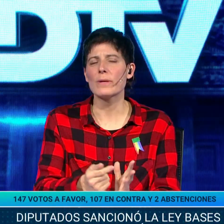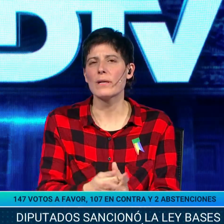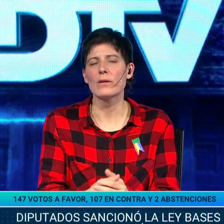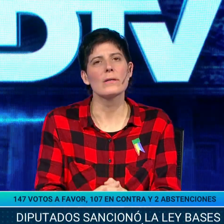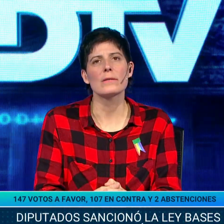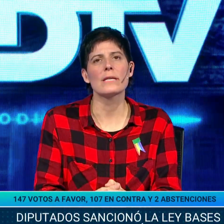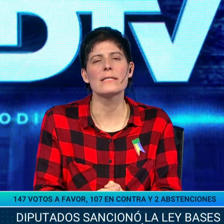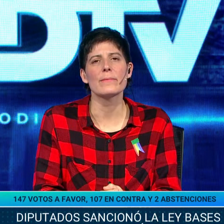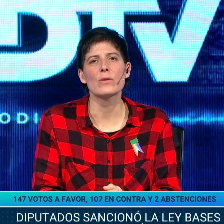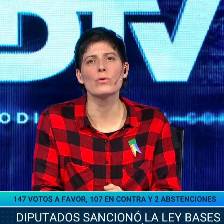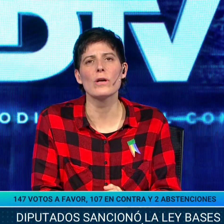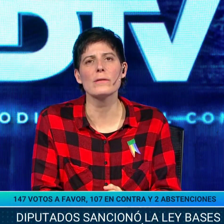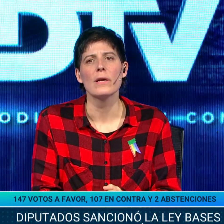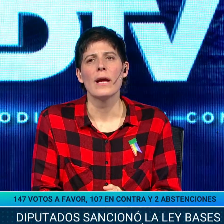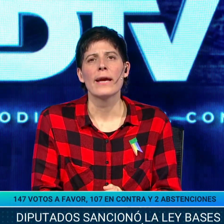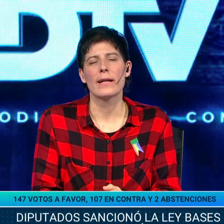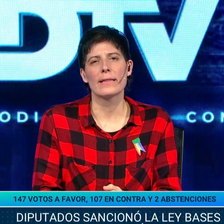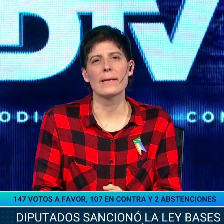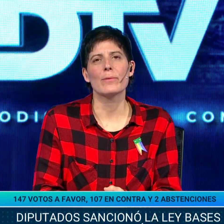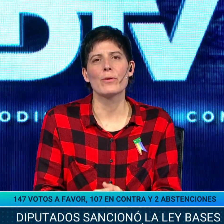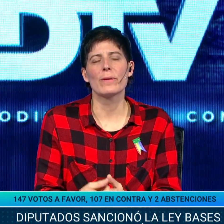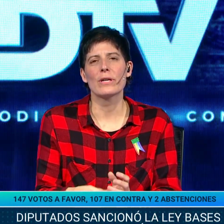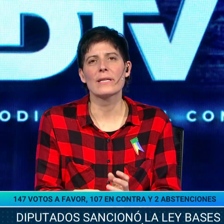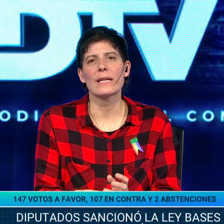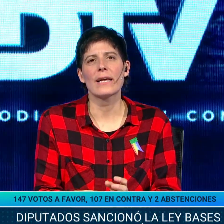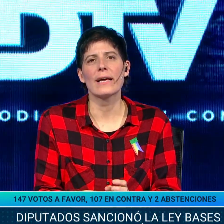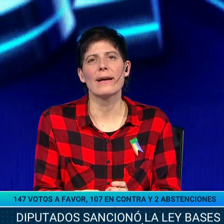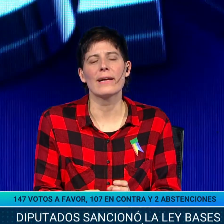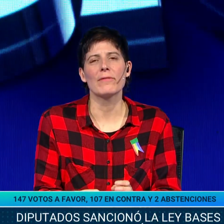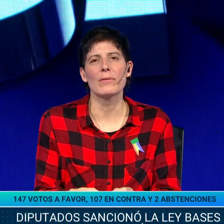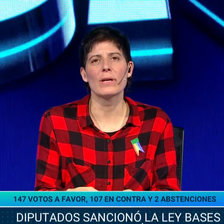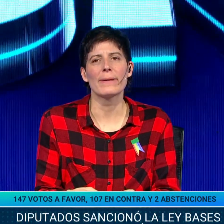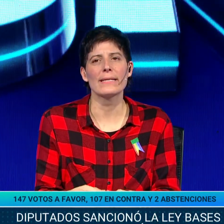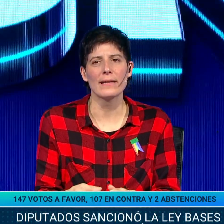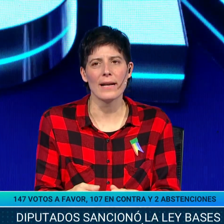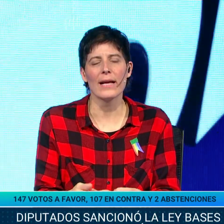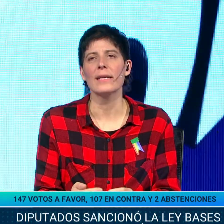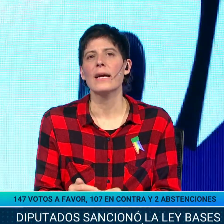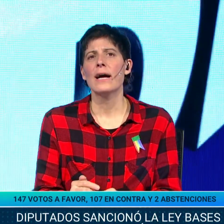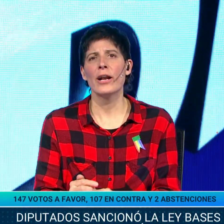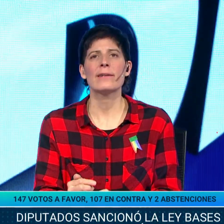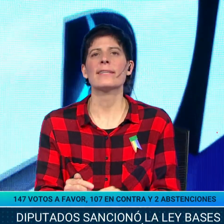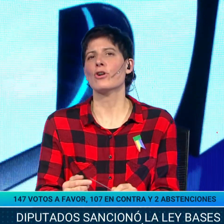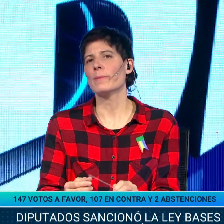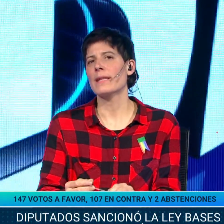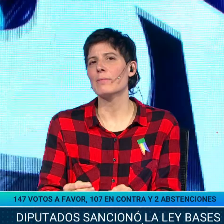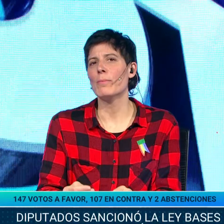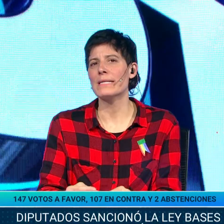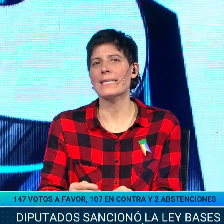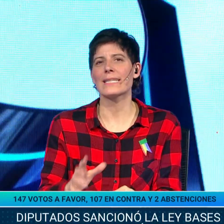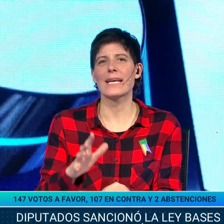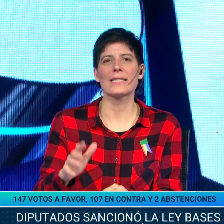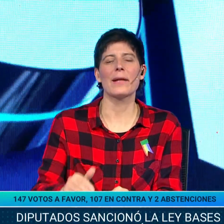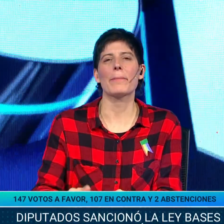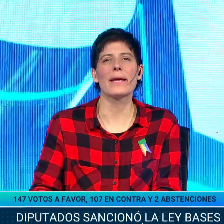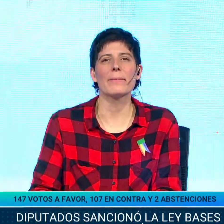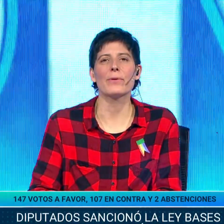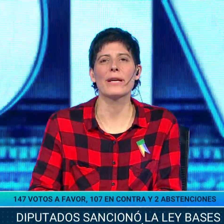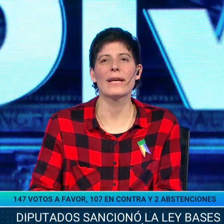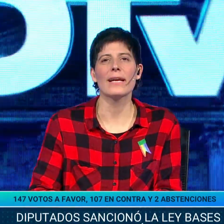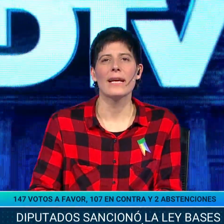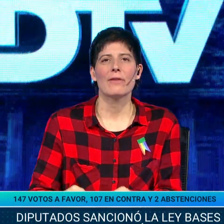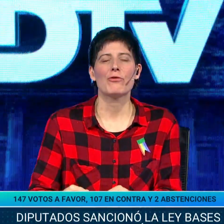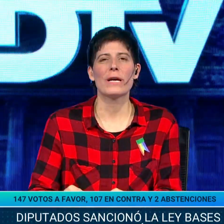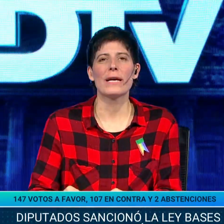discurso, más o menos 15 minutos, era el tiempo promedio que tenía cada jefe de bloque para cerrar. Ahora en rato comentaremos más en detalle